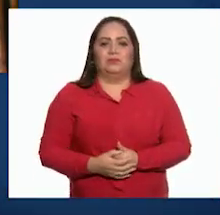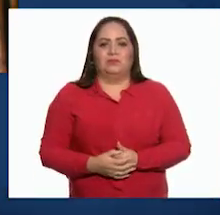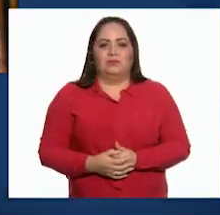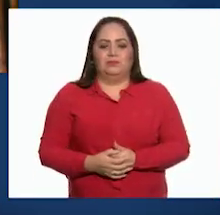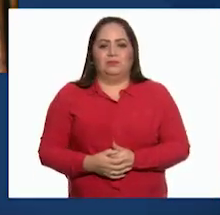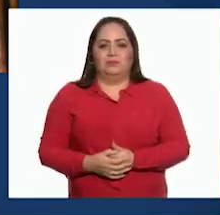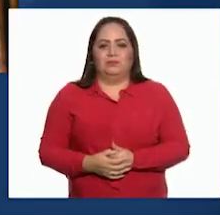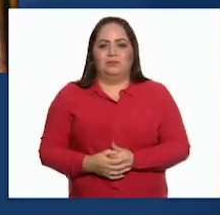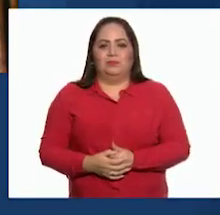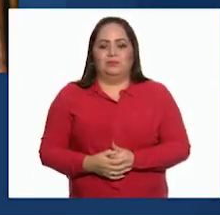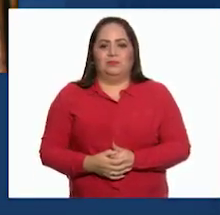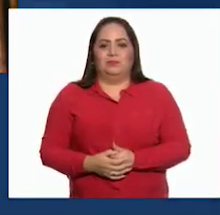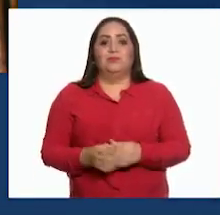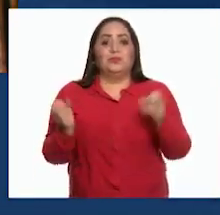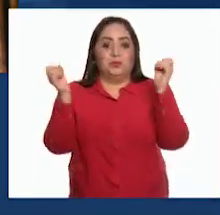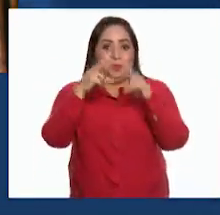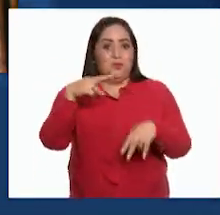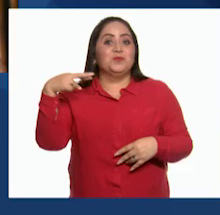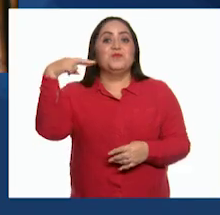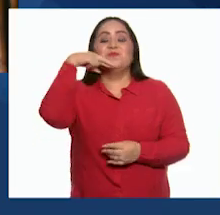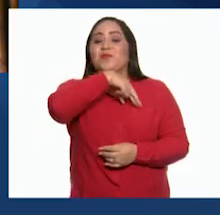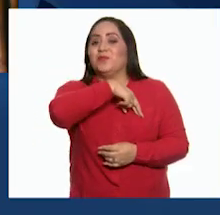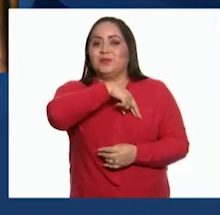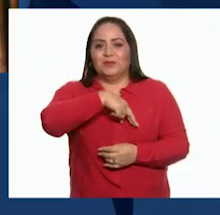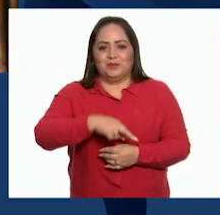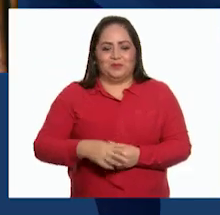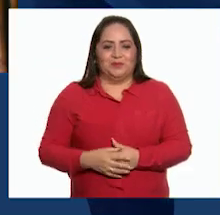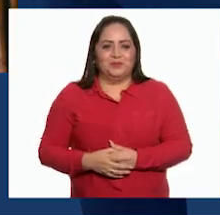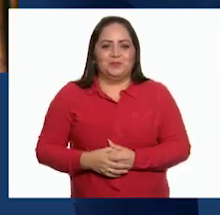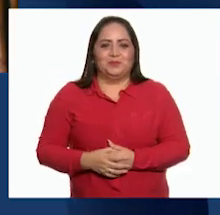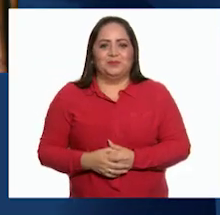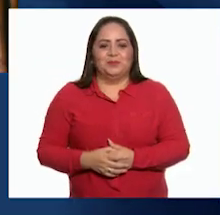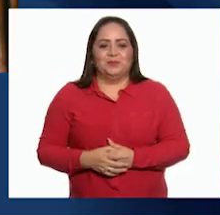¡Muy bien! ¡Nos vemos pronto!